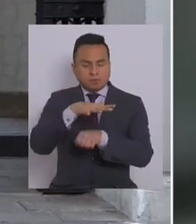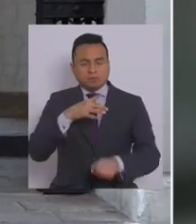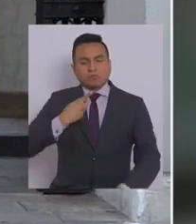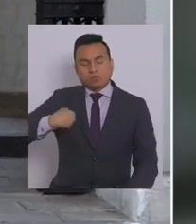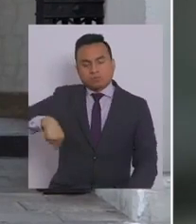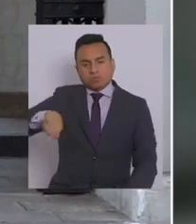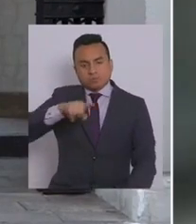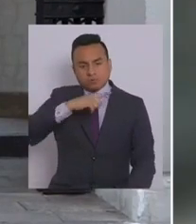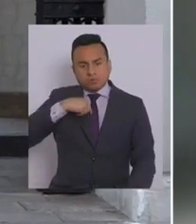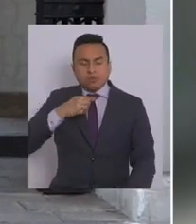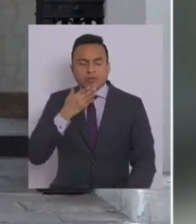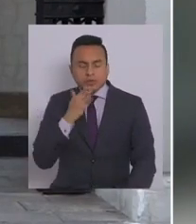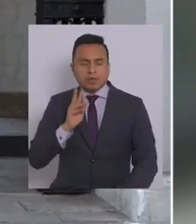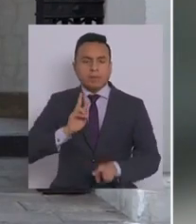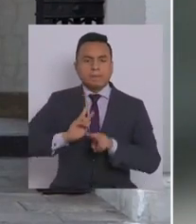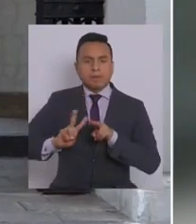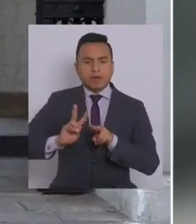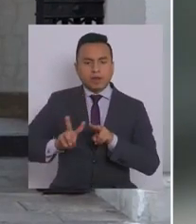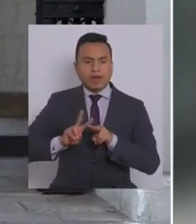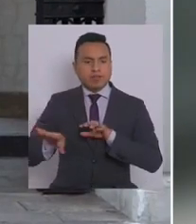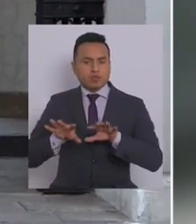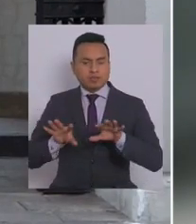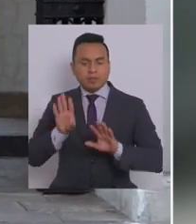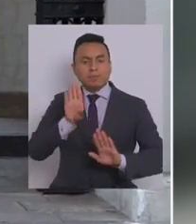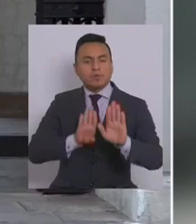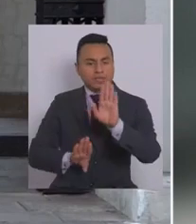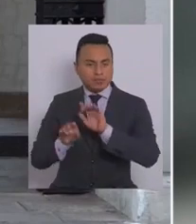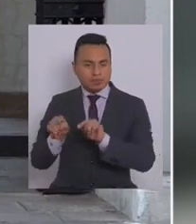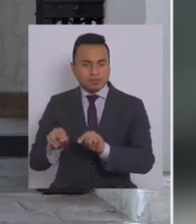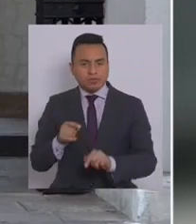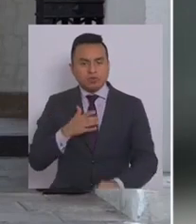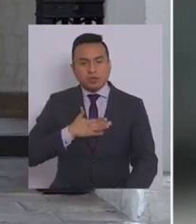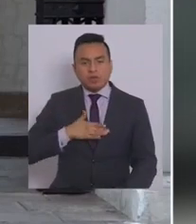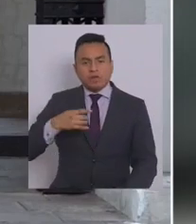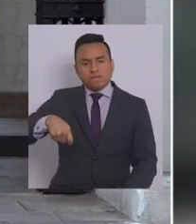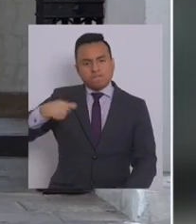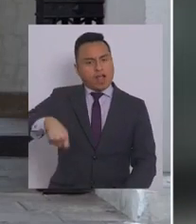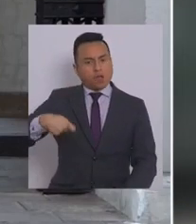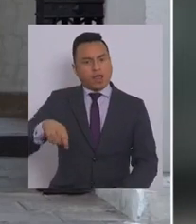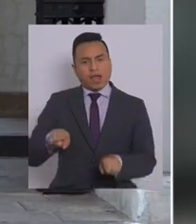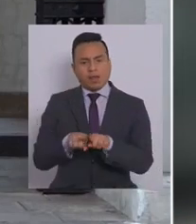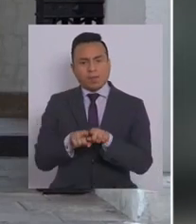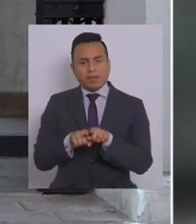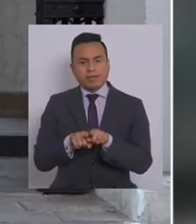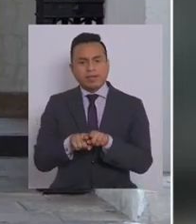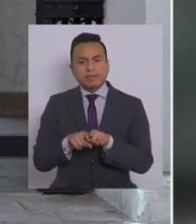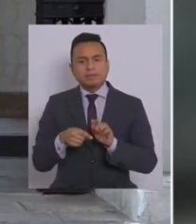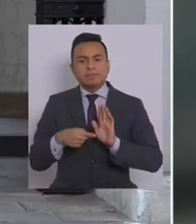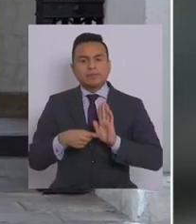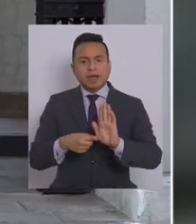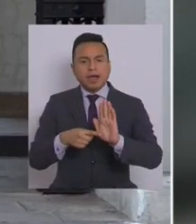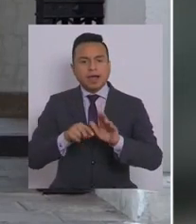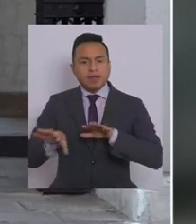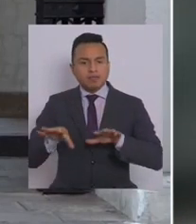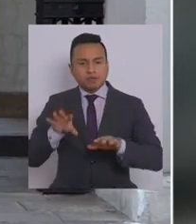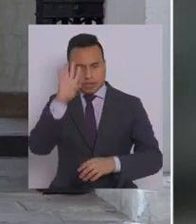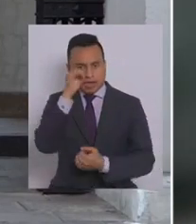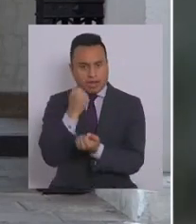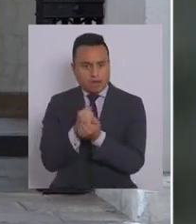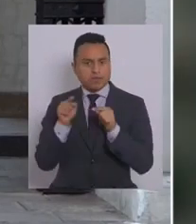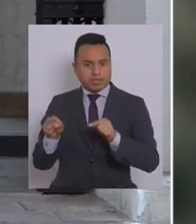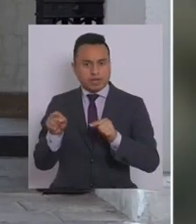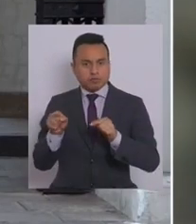a mejorar las acciones de protección. Pero yo quiero valorar, quiero representar la acción de